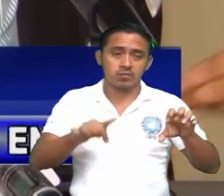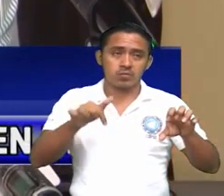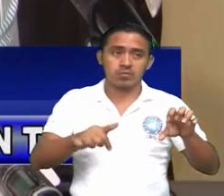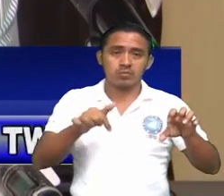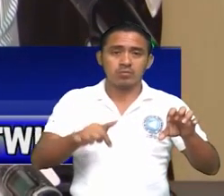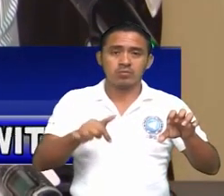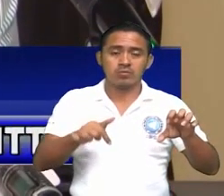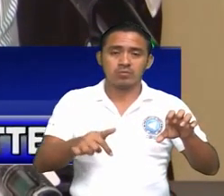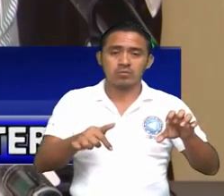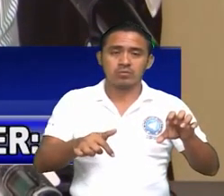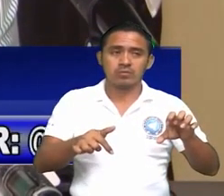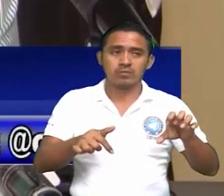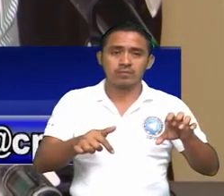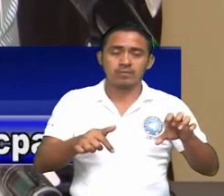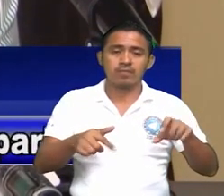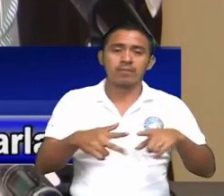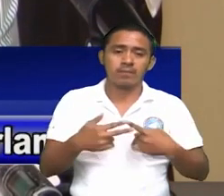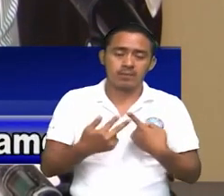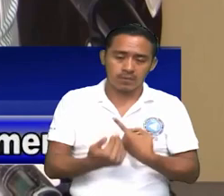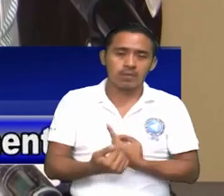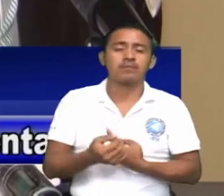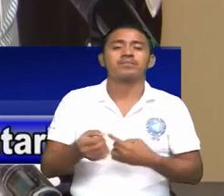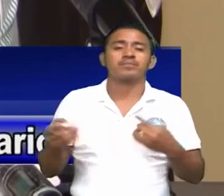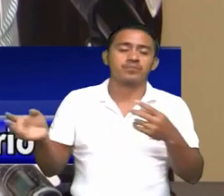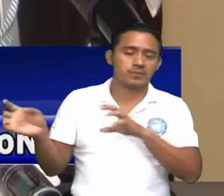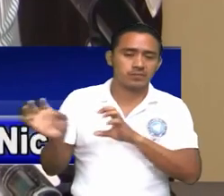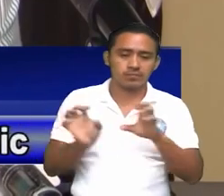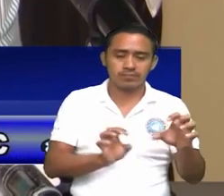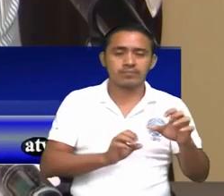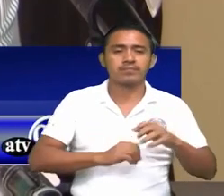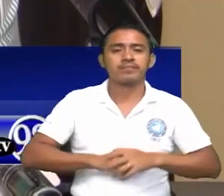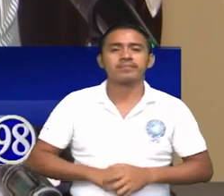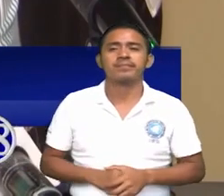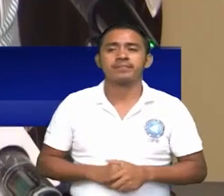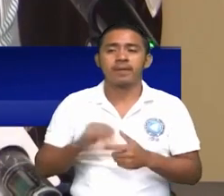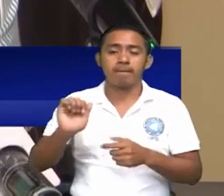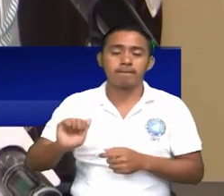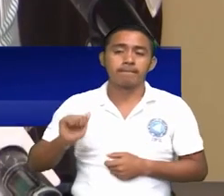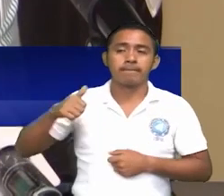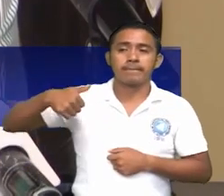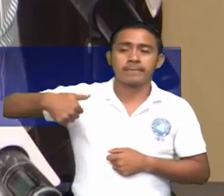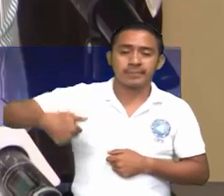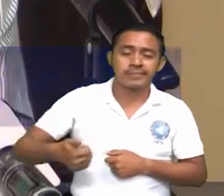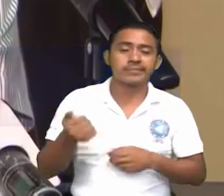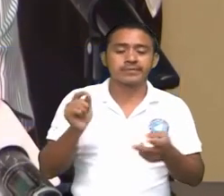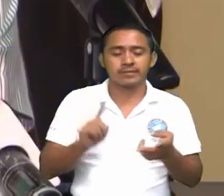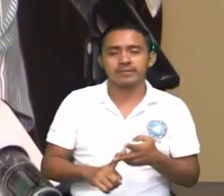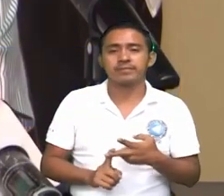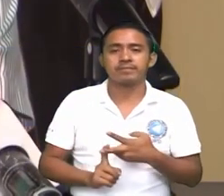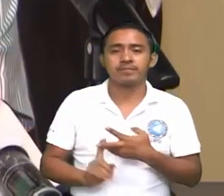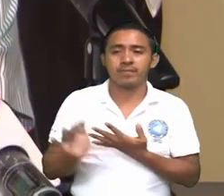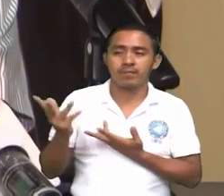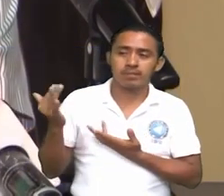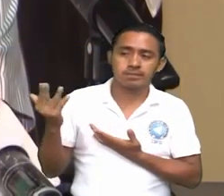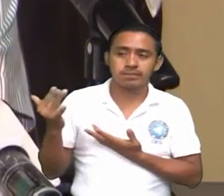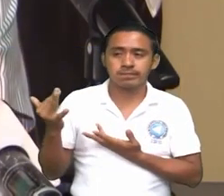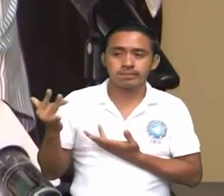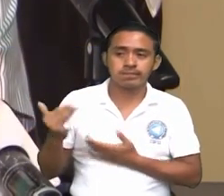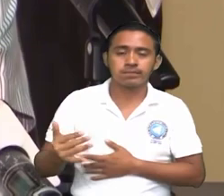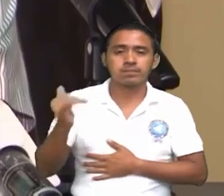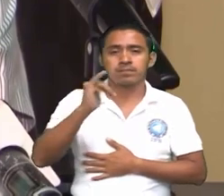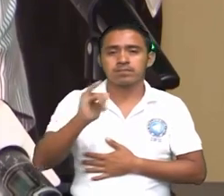hoy estará incursionando al territorio nacional y otra que estaríamos esperándola